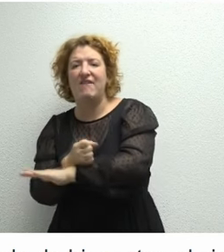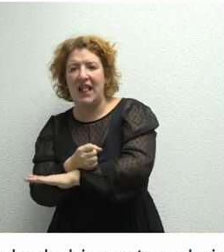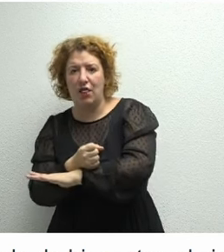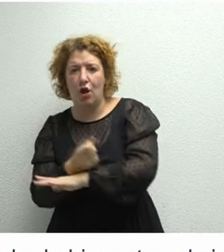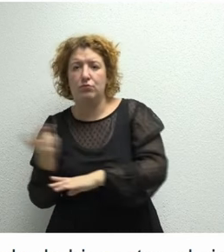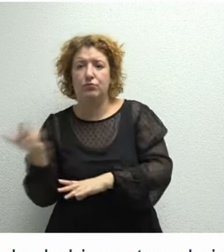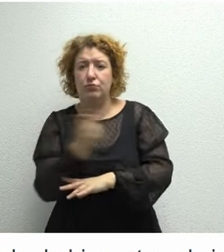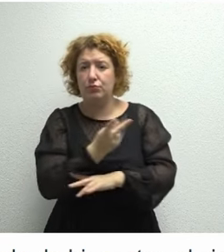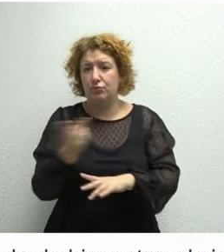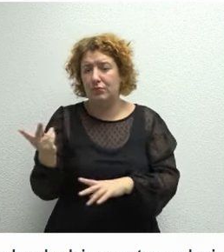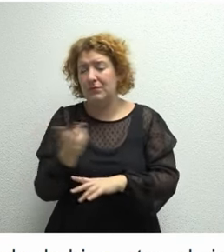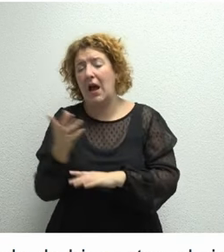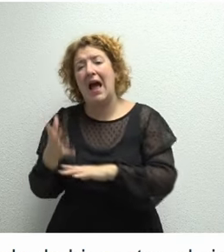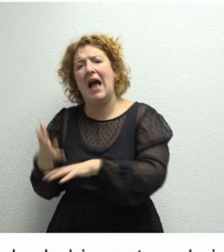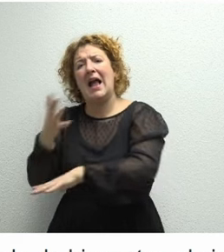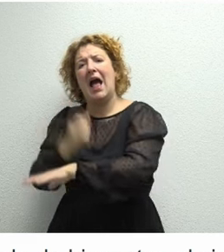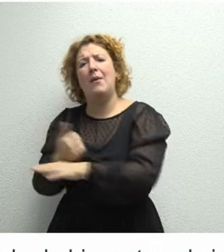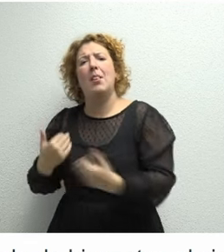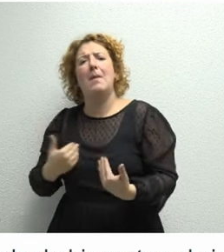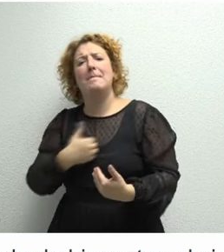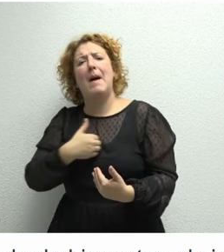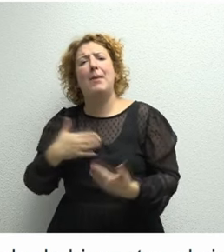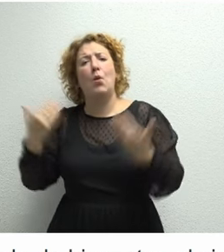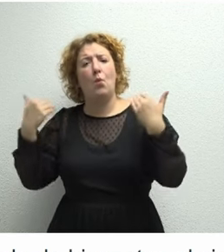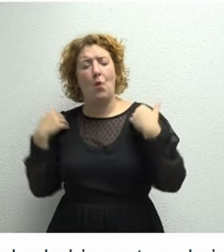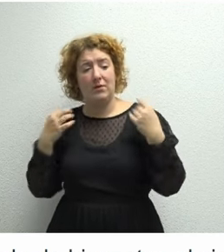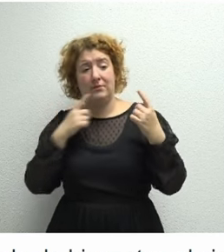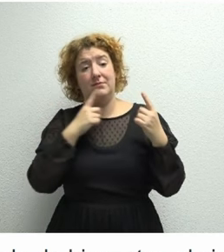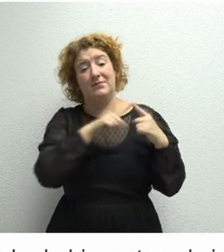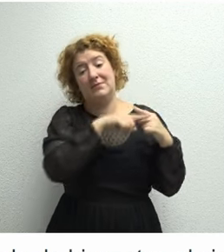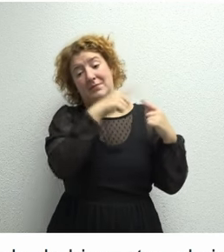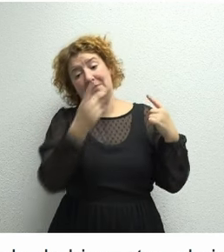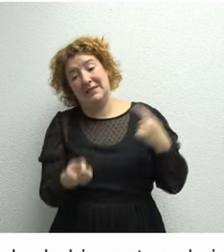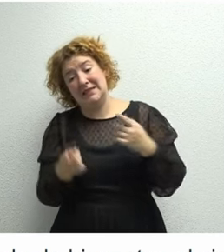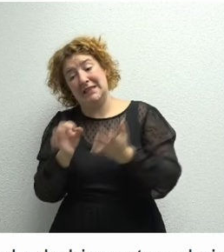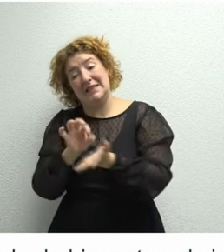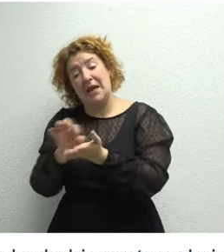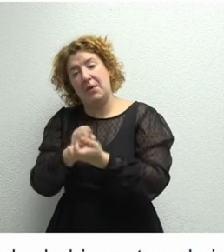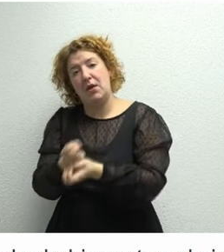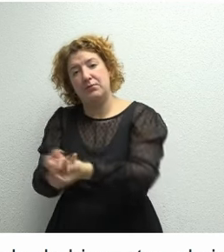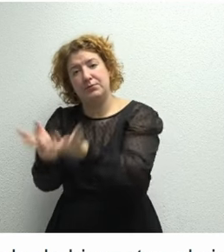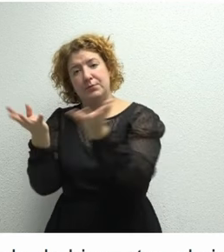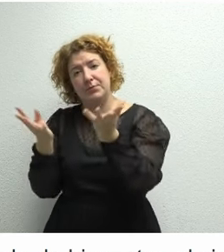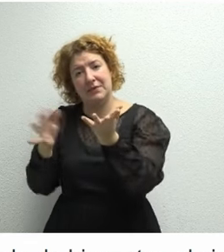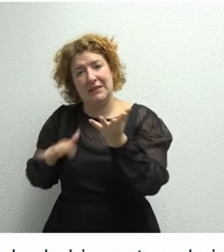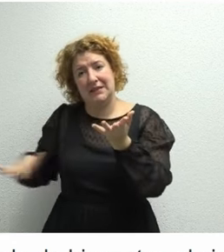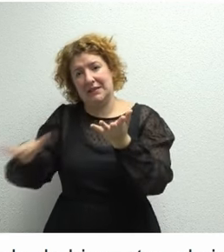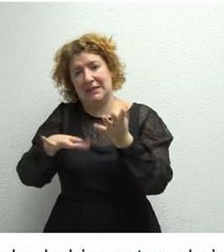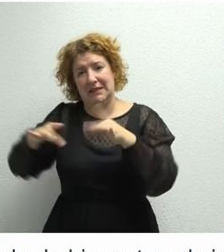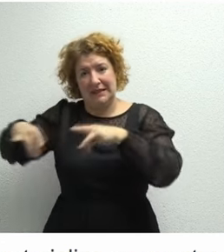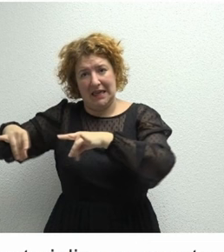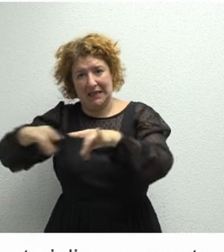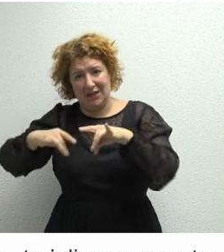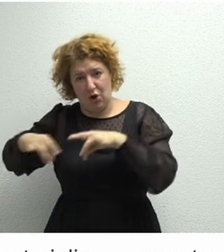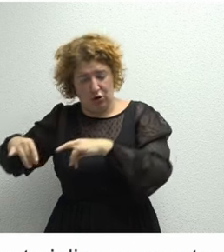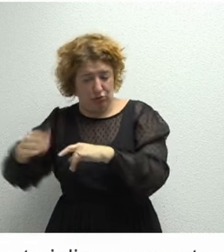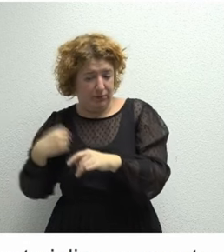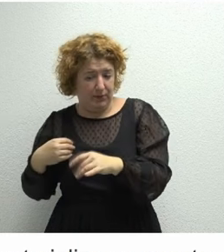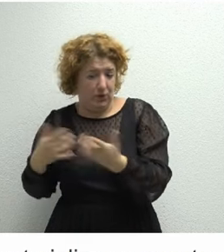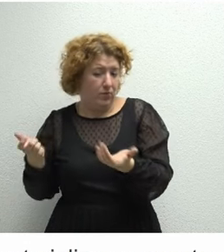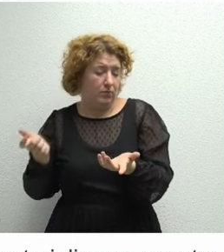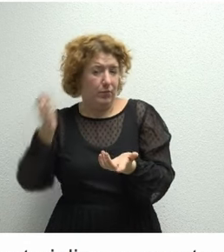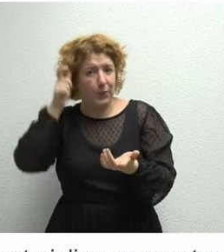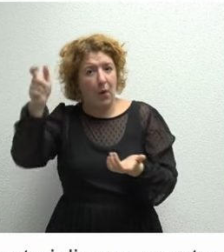papel del Cabildo Cuál es su competencia implantar toda la cartera de servicios a en territorio no a a pie de de